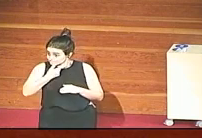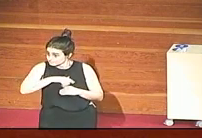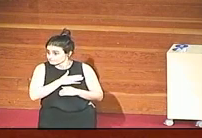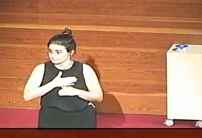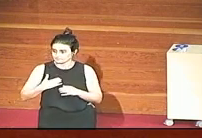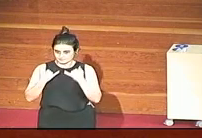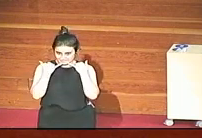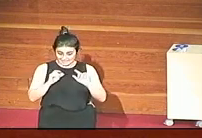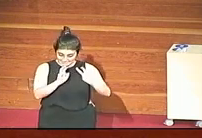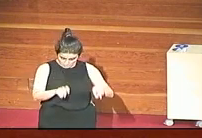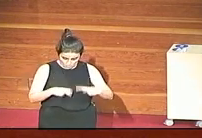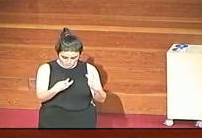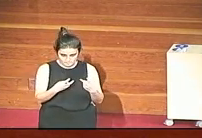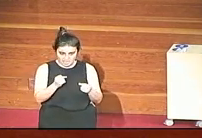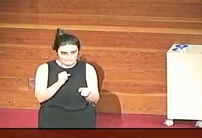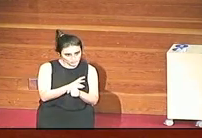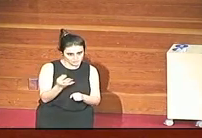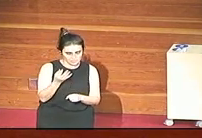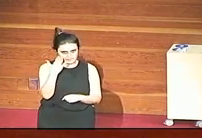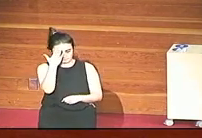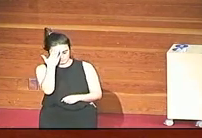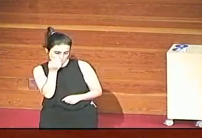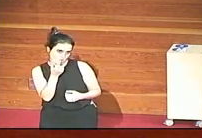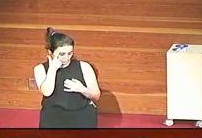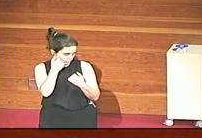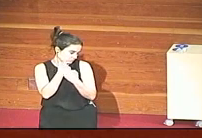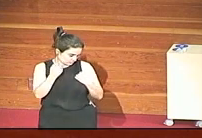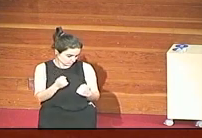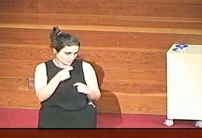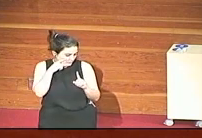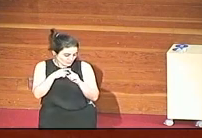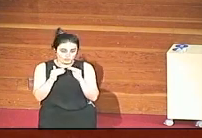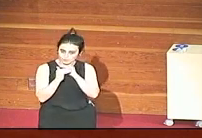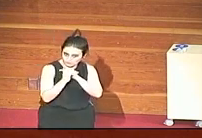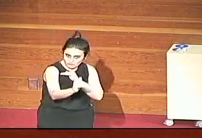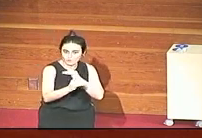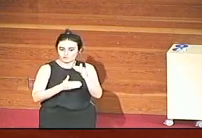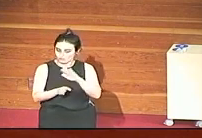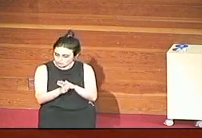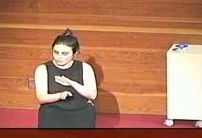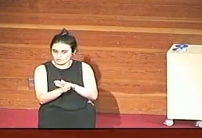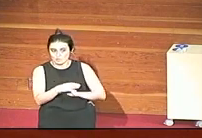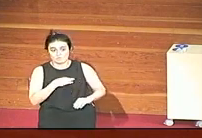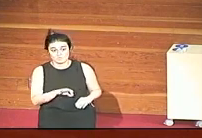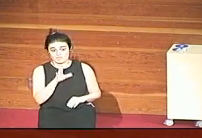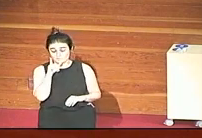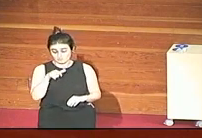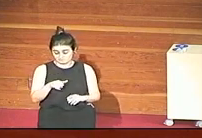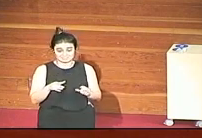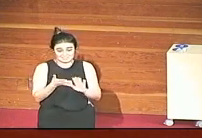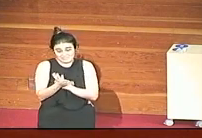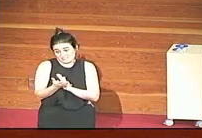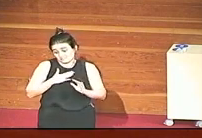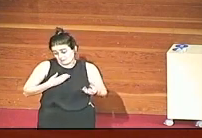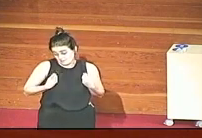renovables que se haga con cabeza también no para que para que duren porque esto va de nuestra vida y de las que